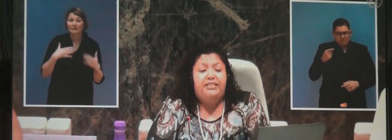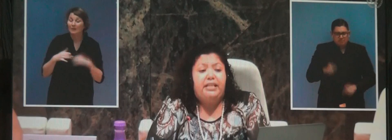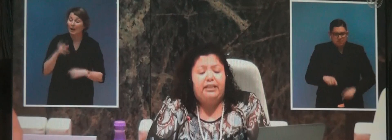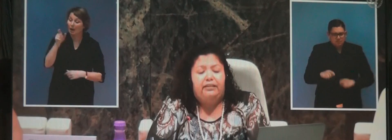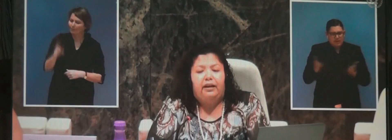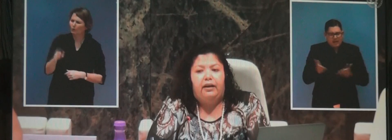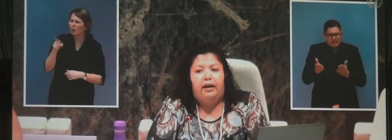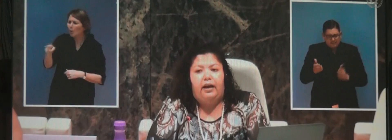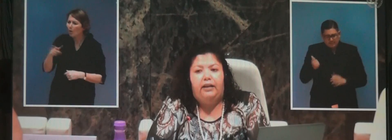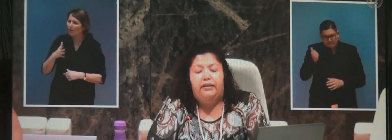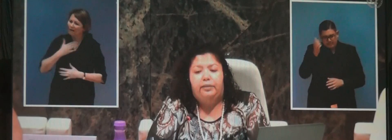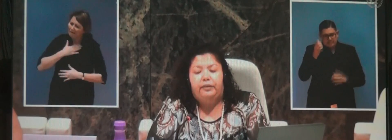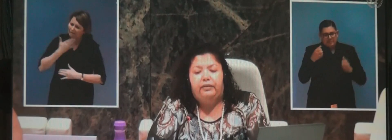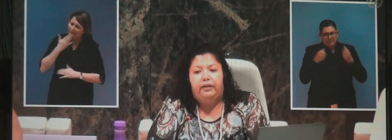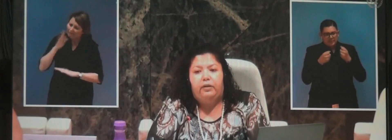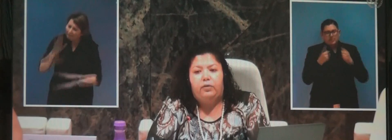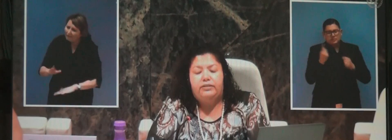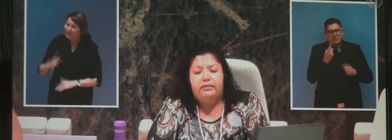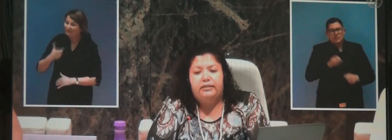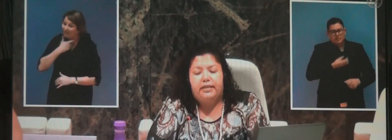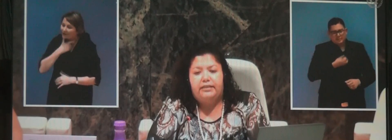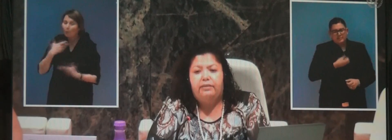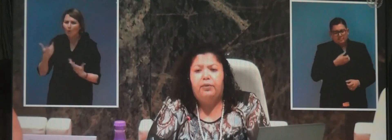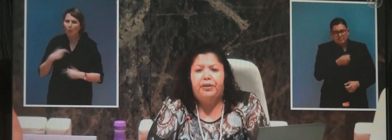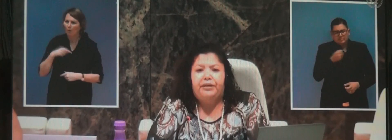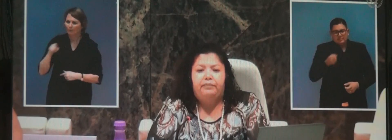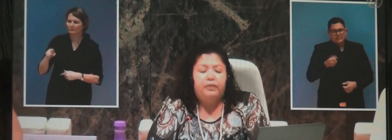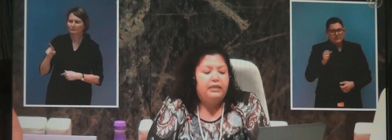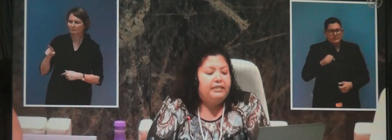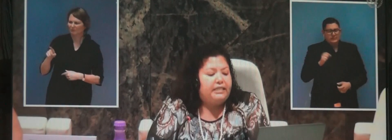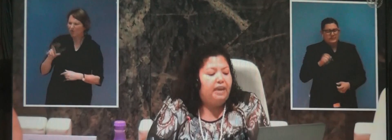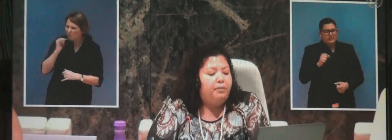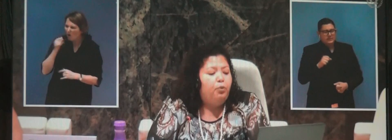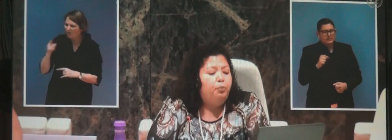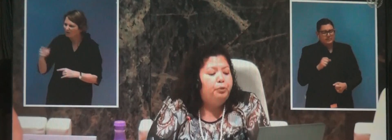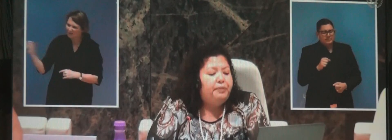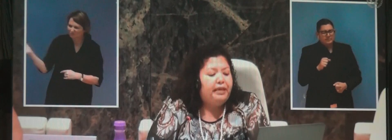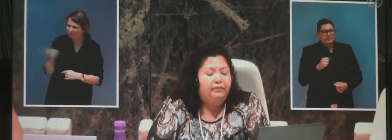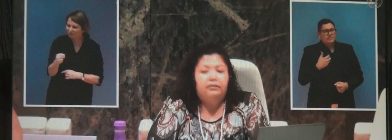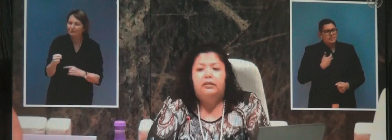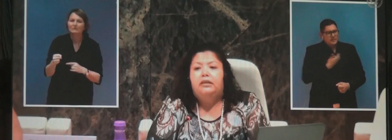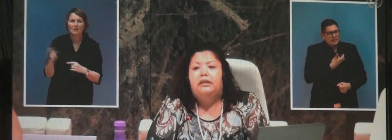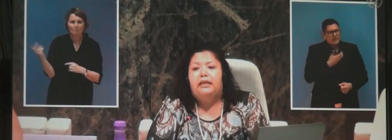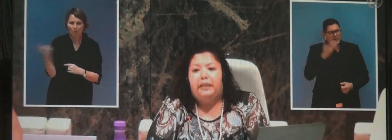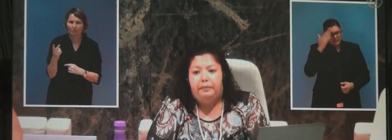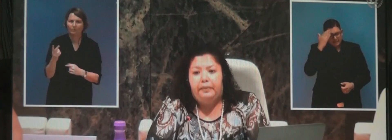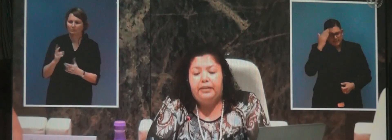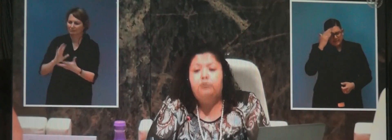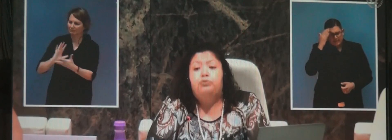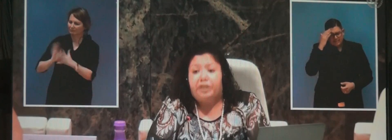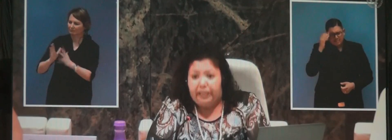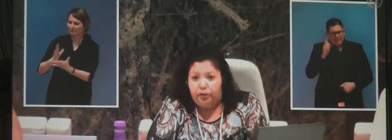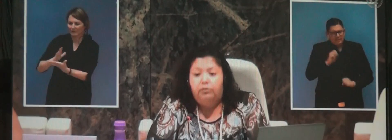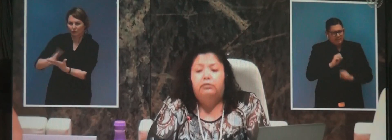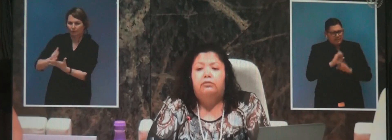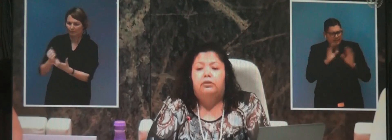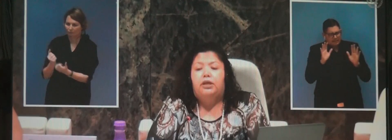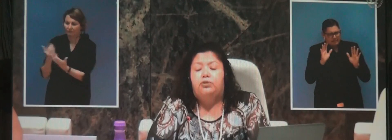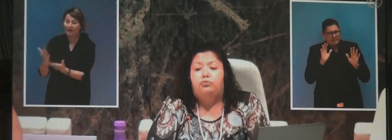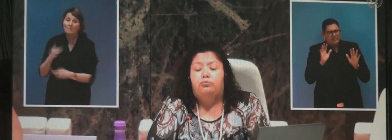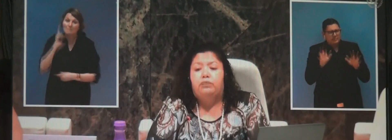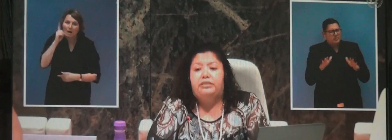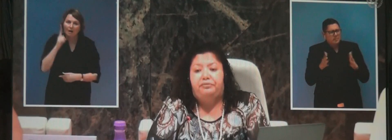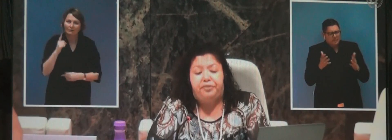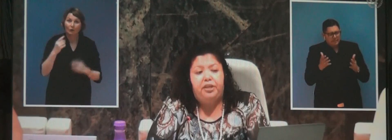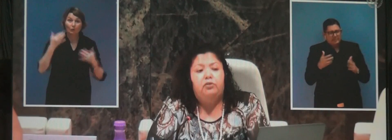se facilita al intérprete de lenguas de señas salvadoreña. Sabemos muy bien que es un reto,